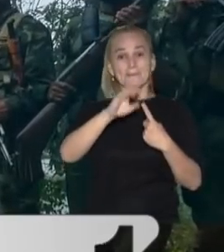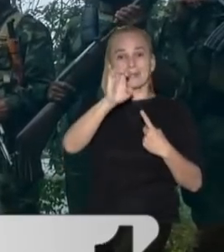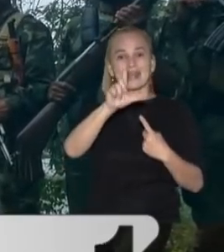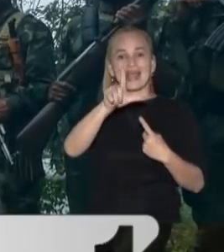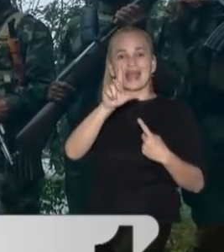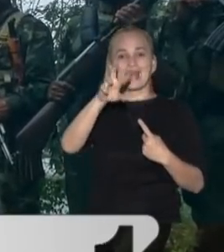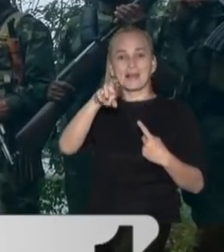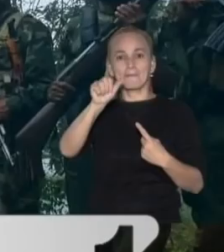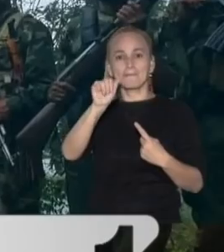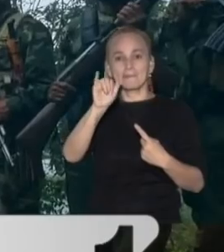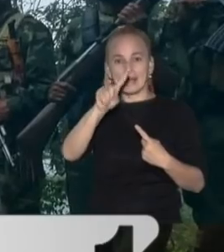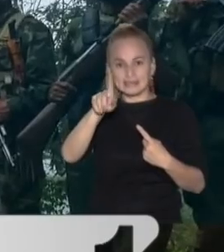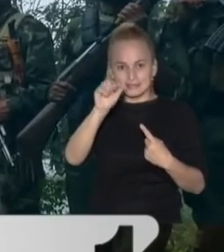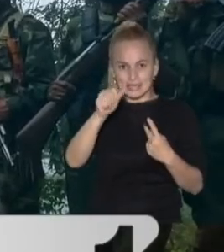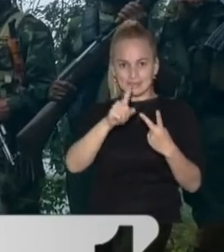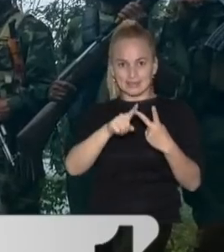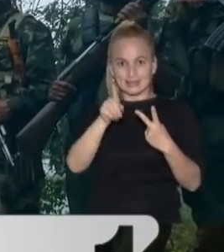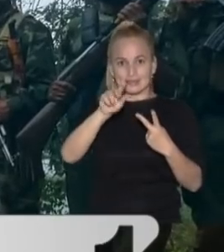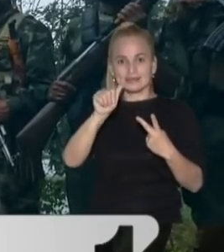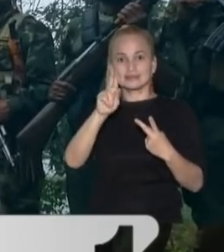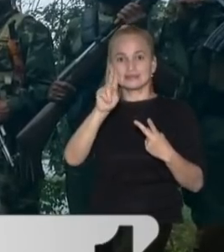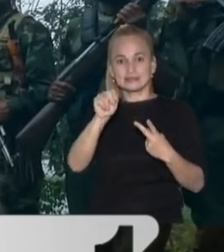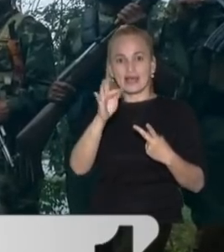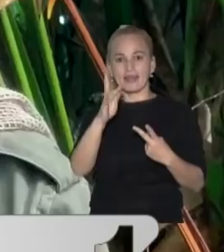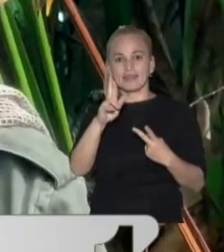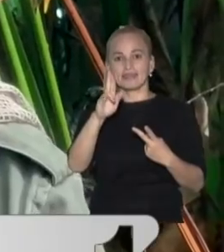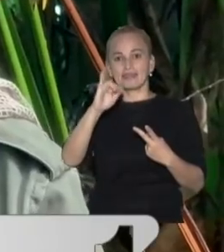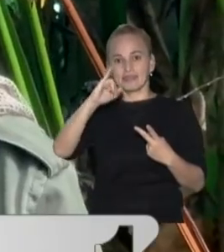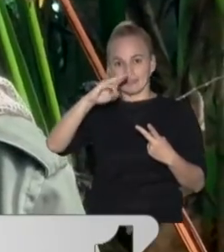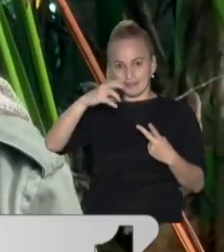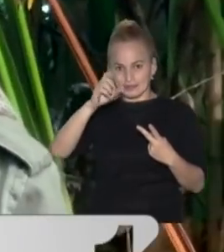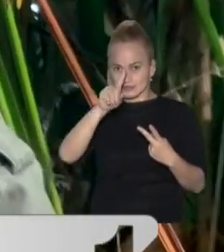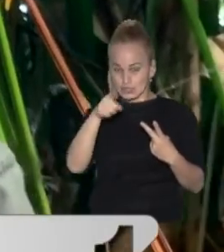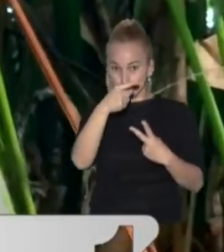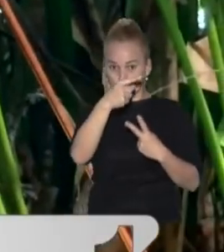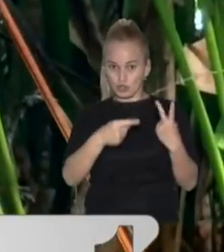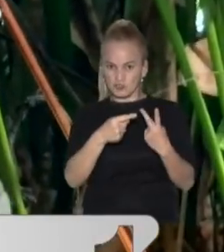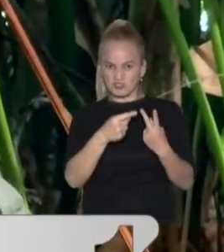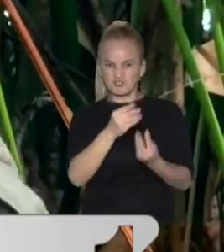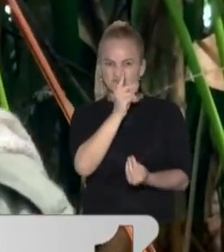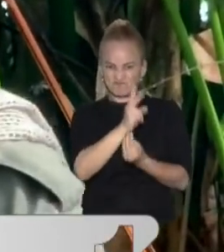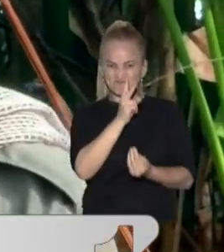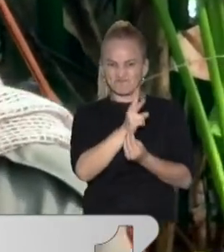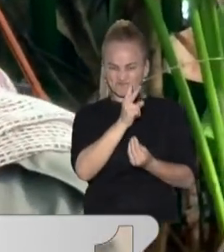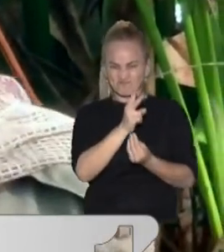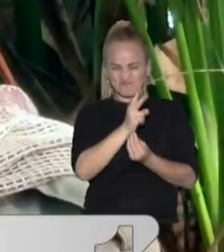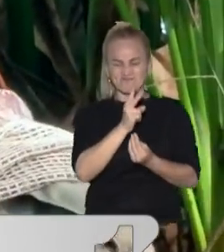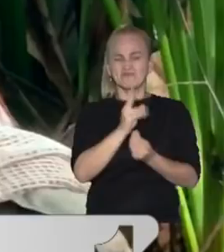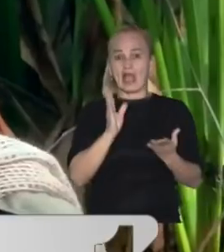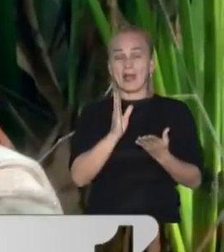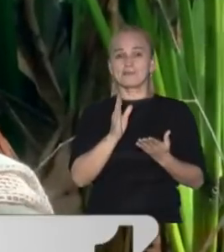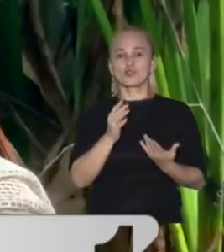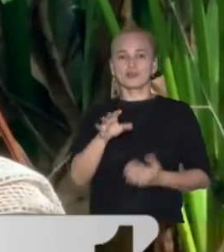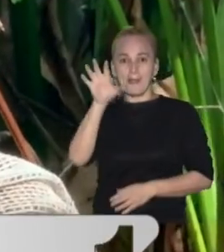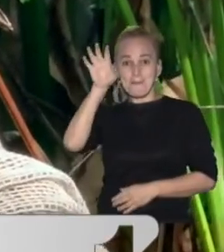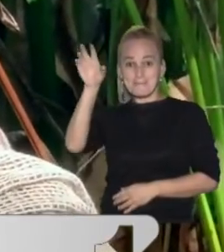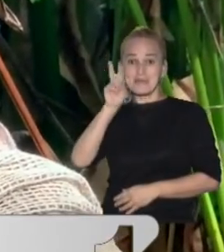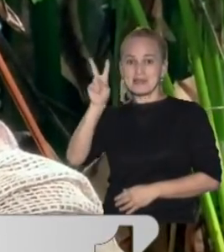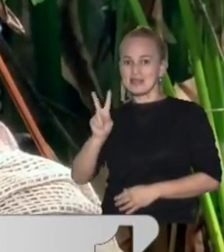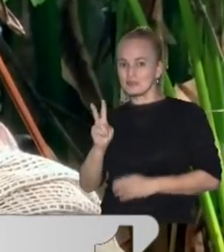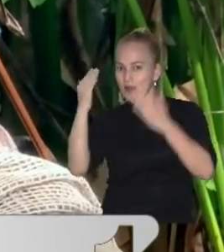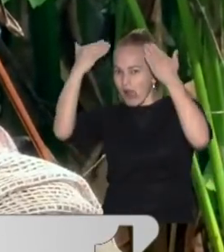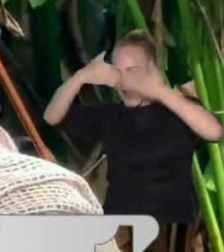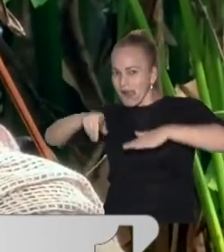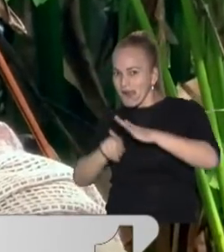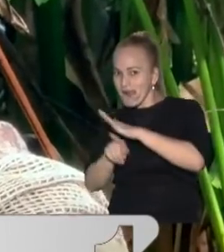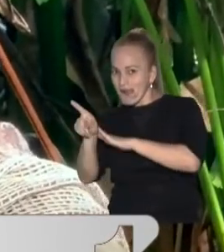más conocidos dentro de este grupo ilegal. Ellos, según el gobierno de Colombia, han estado todo este tiempo refugiados en Venezuela, pero tienen